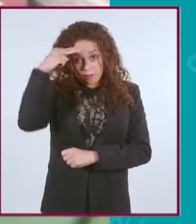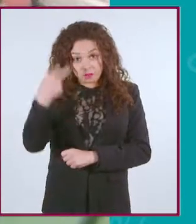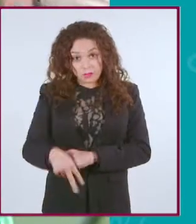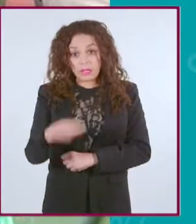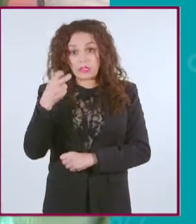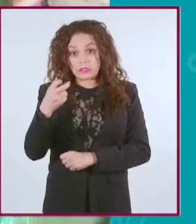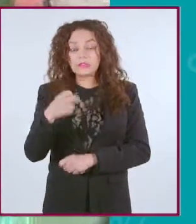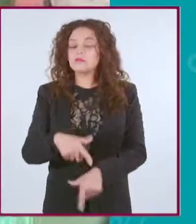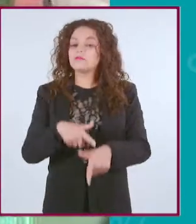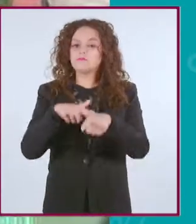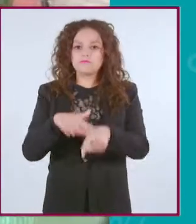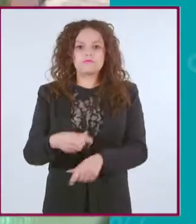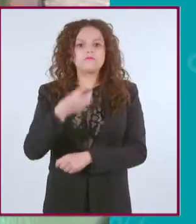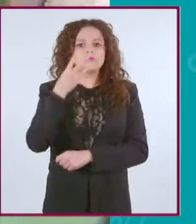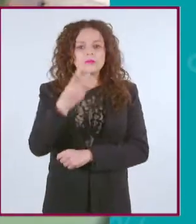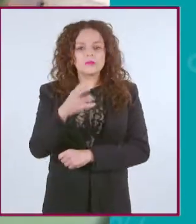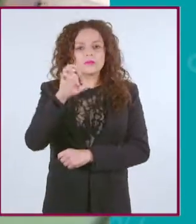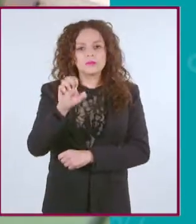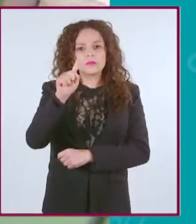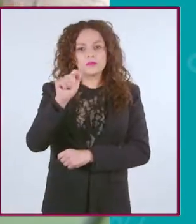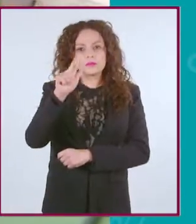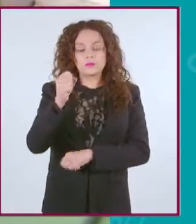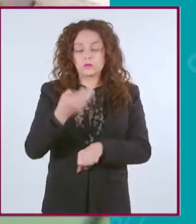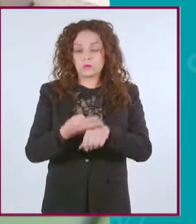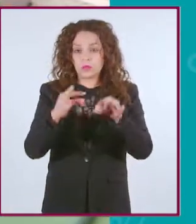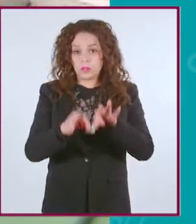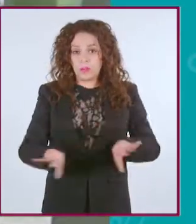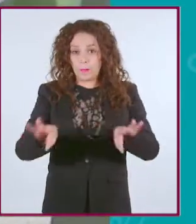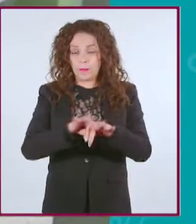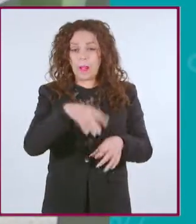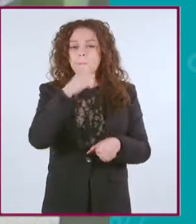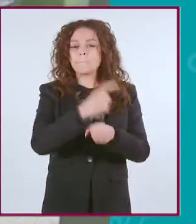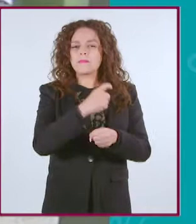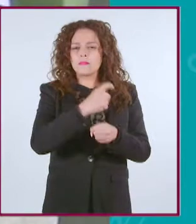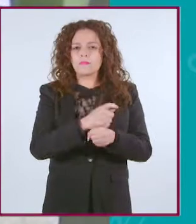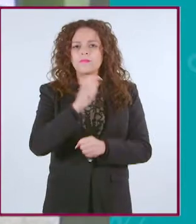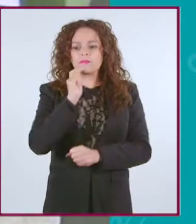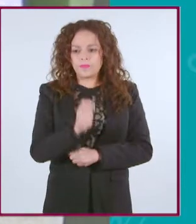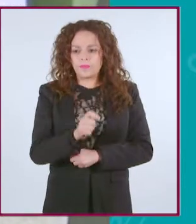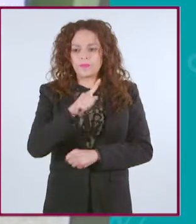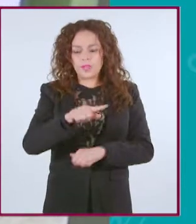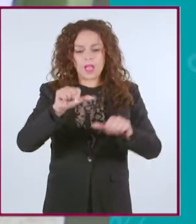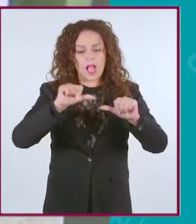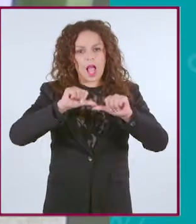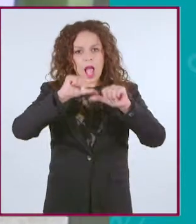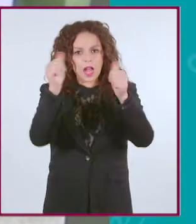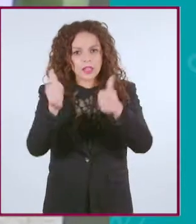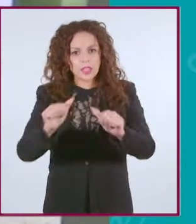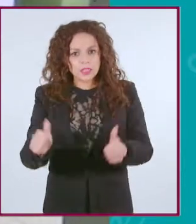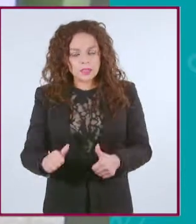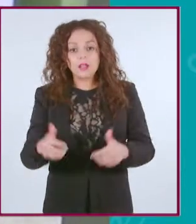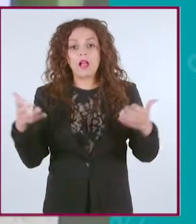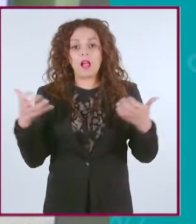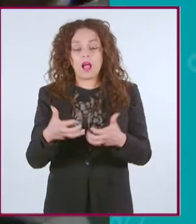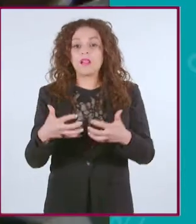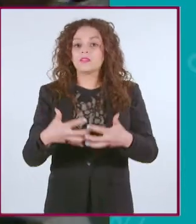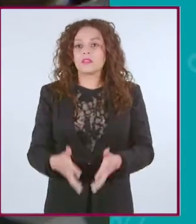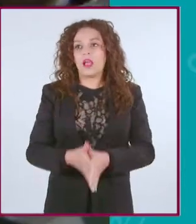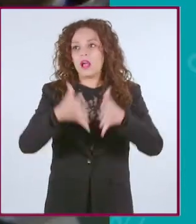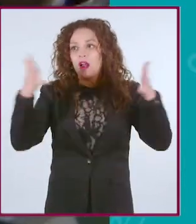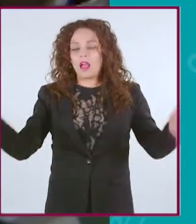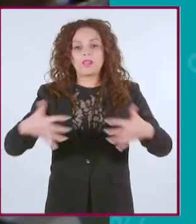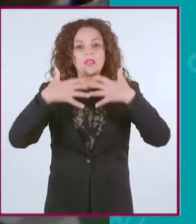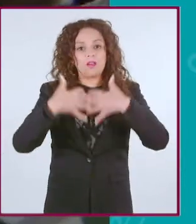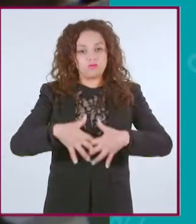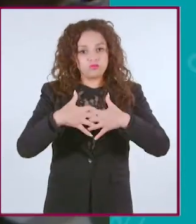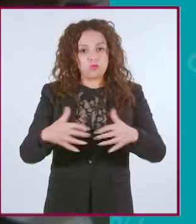pasado por 3 etapas importantes. La primera de ellas es cuando la industria artesanal se transformó en un procedimiento industrial, con la